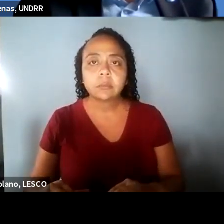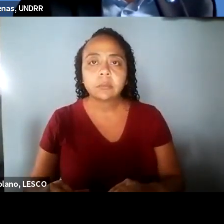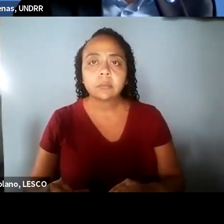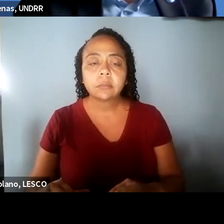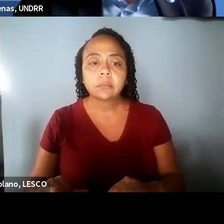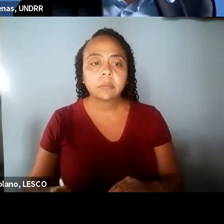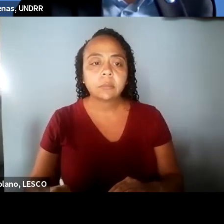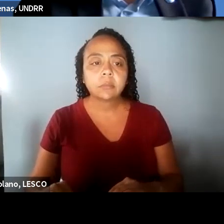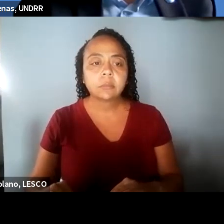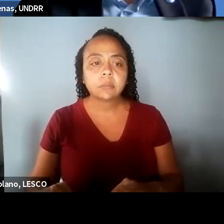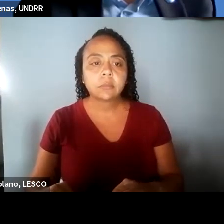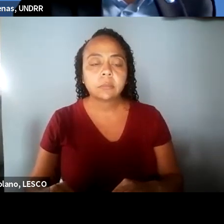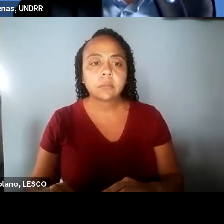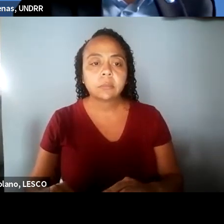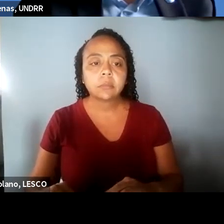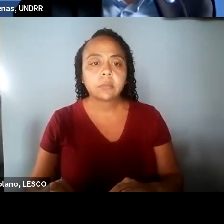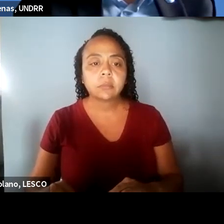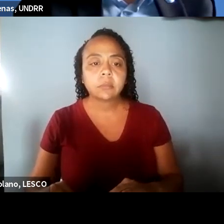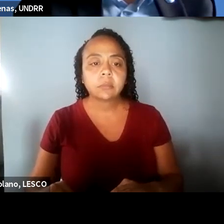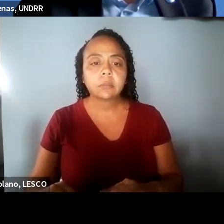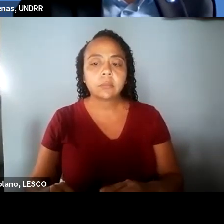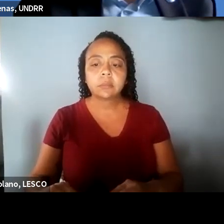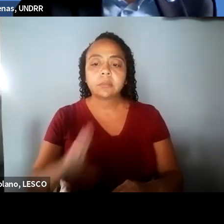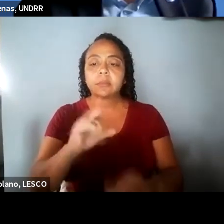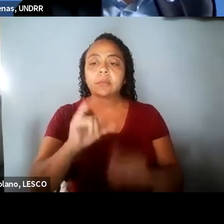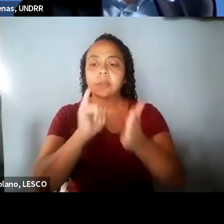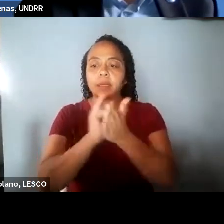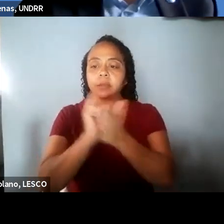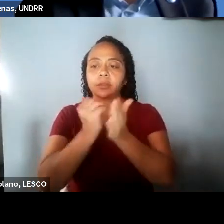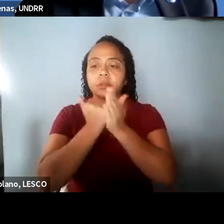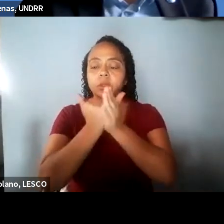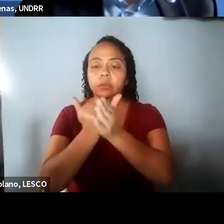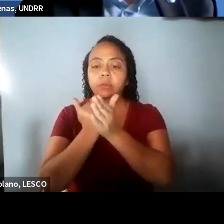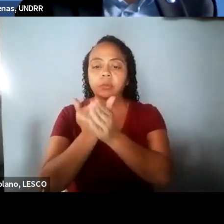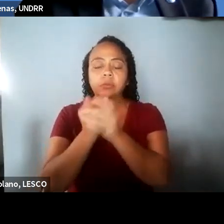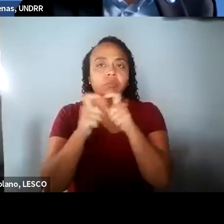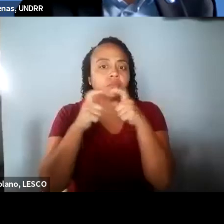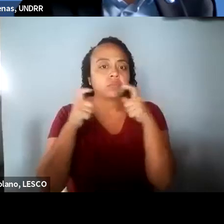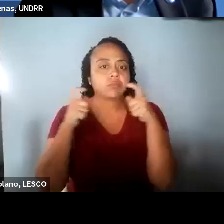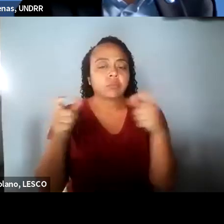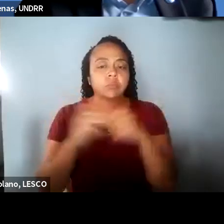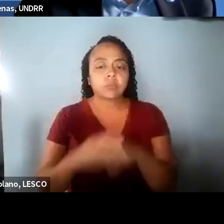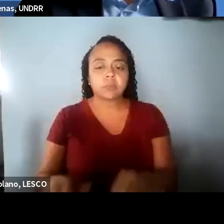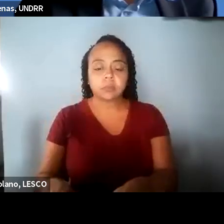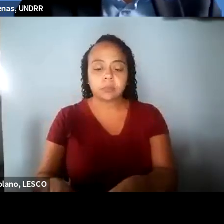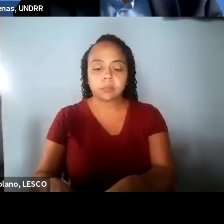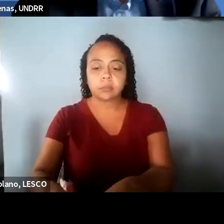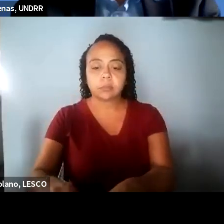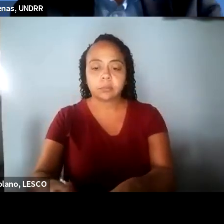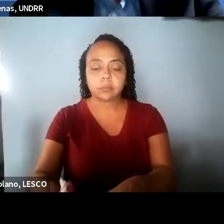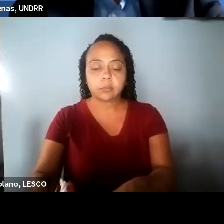convenio por parte de la empresa privada y eso pues ayuda enormemente en el proceso de construcción